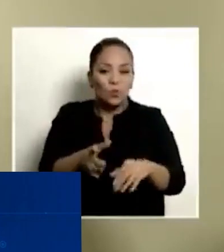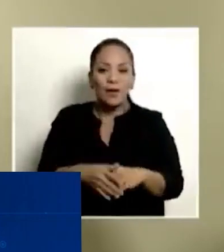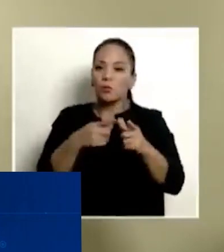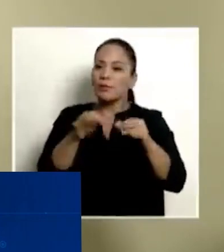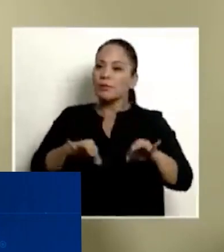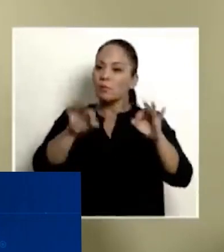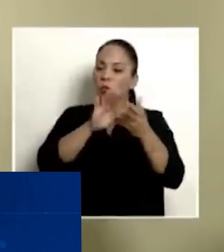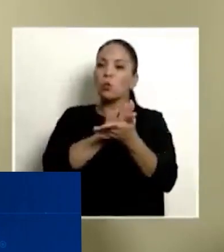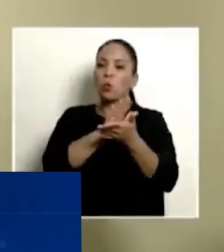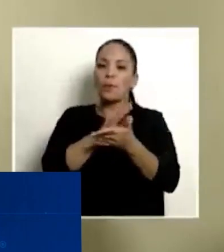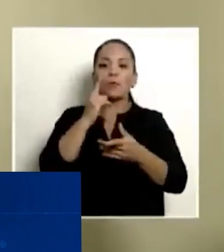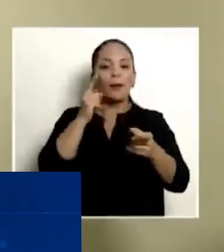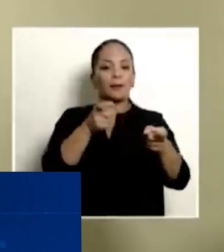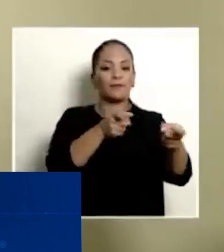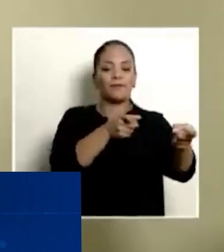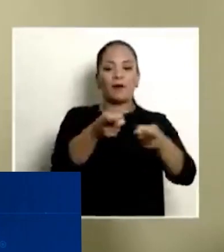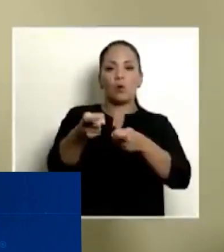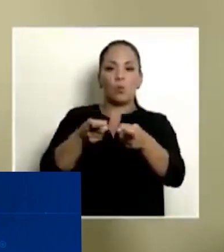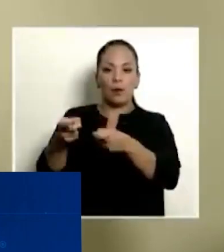regularlo